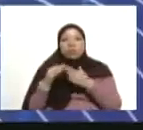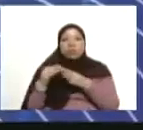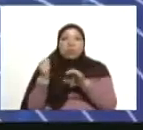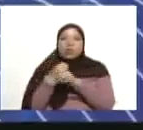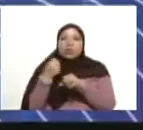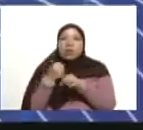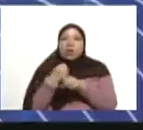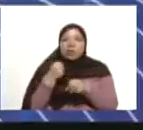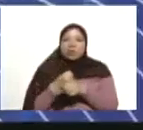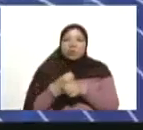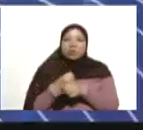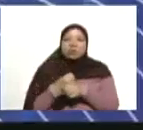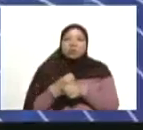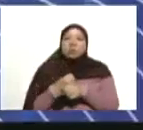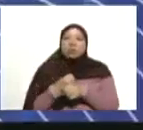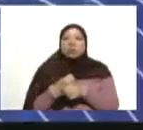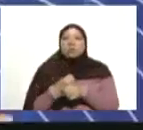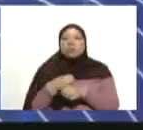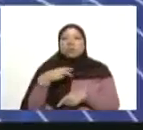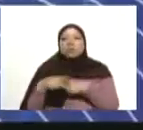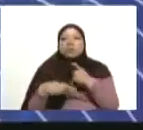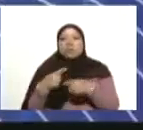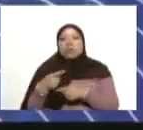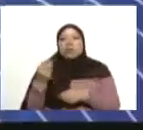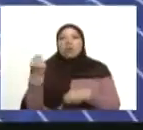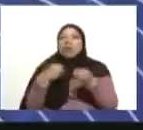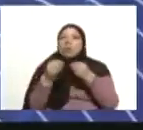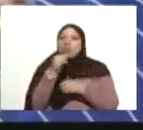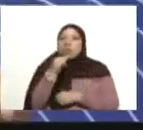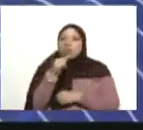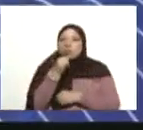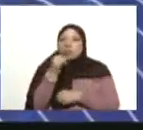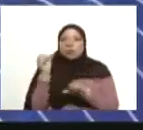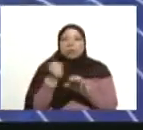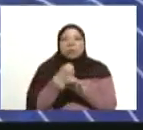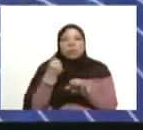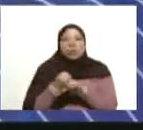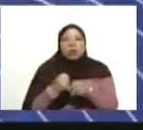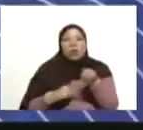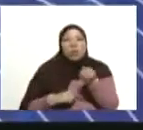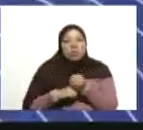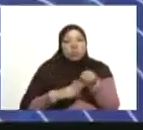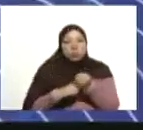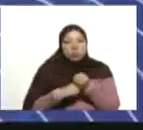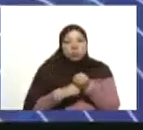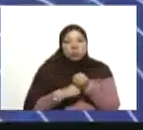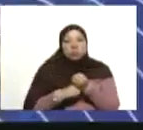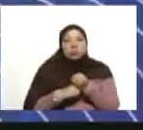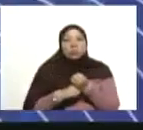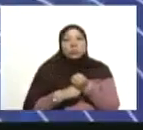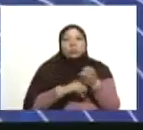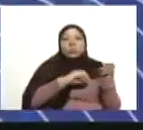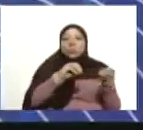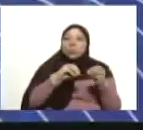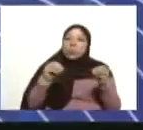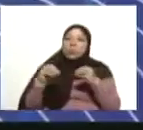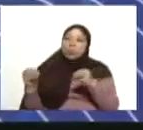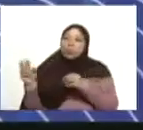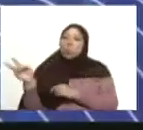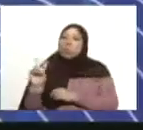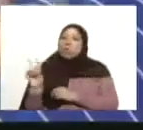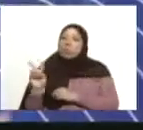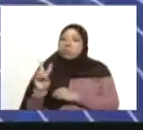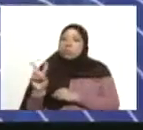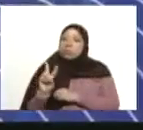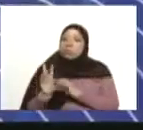trabajar, que es en Pemón, es el mayú, el trabajo colectivo. de lo que llamamos como venezolanos